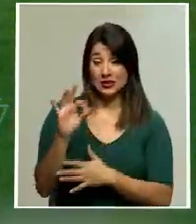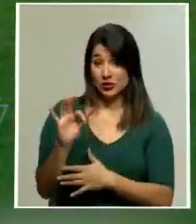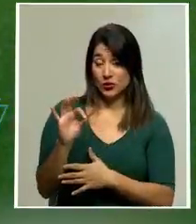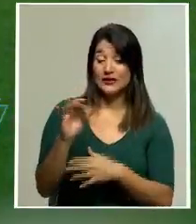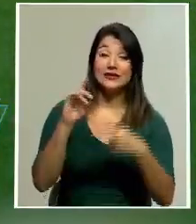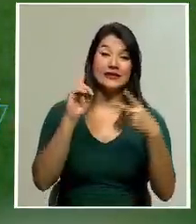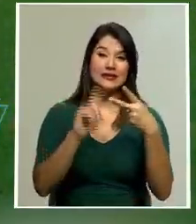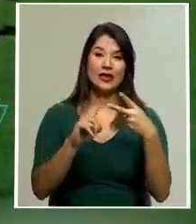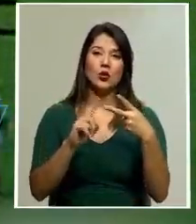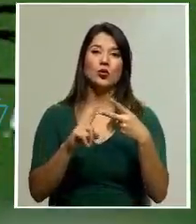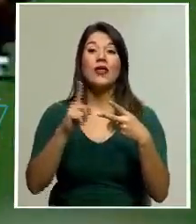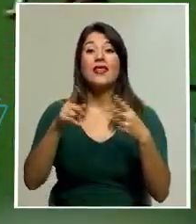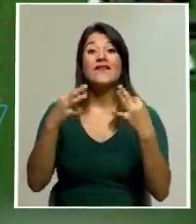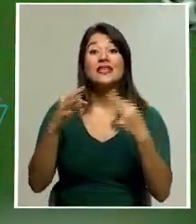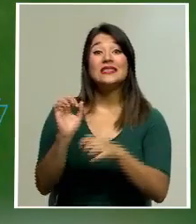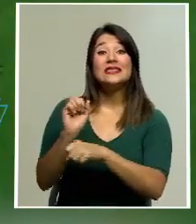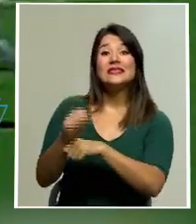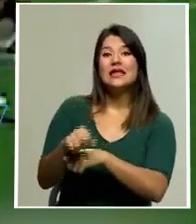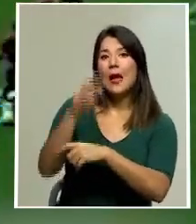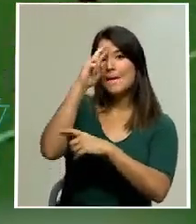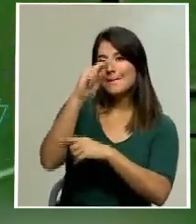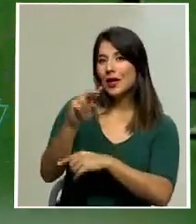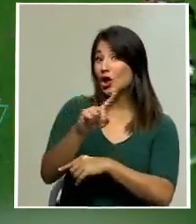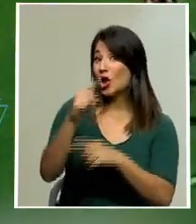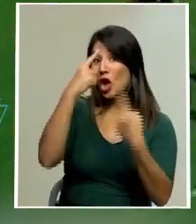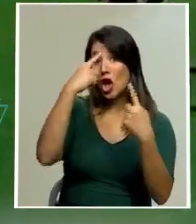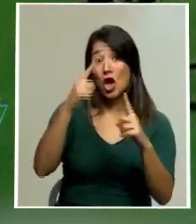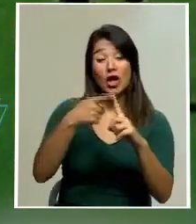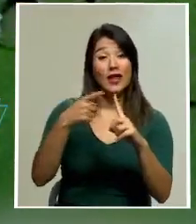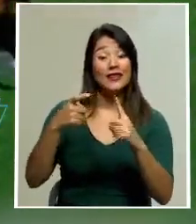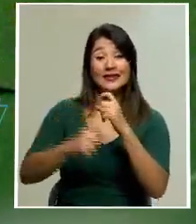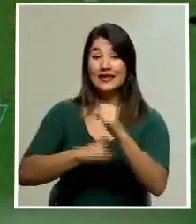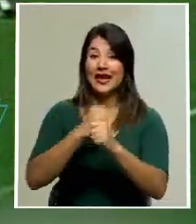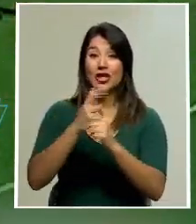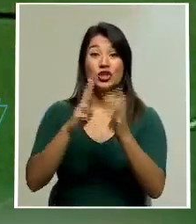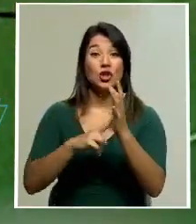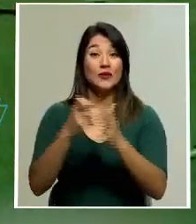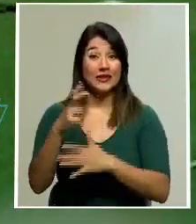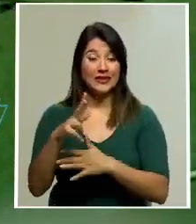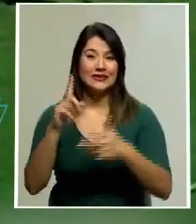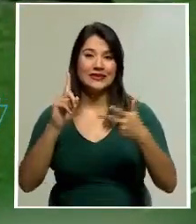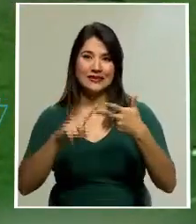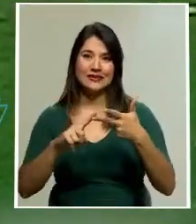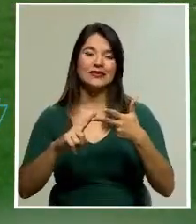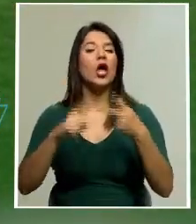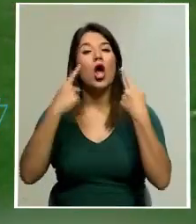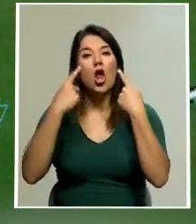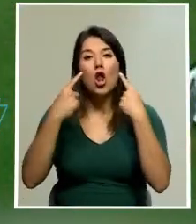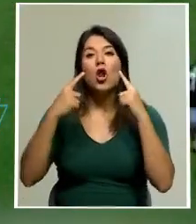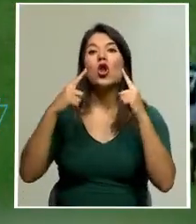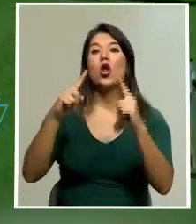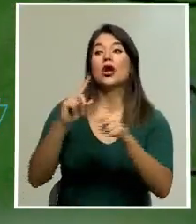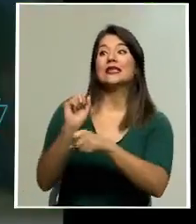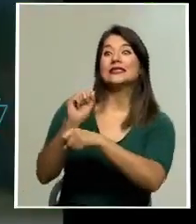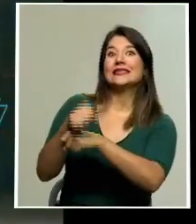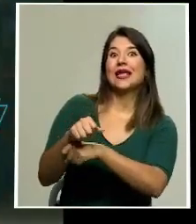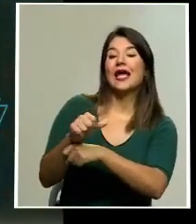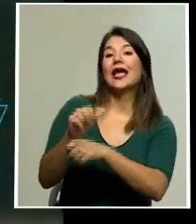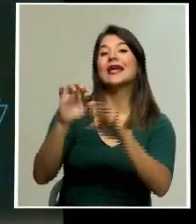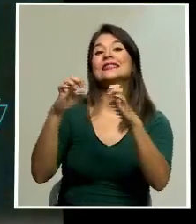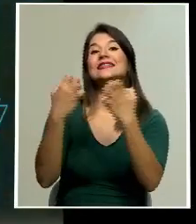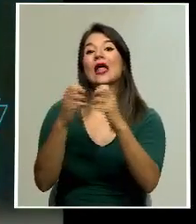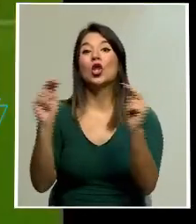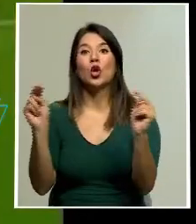2019. Lo segundo, tratar de derrotar a México como no lo hace desde el 2013. Y lo tercero es doblegar a los aztecas en sede neutral, lo cual nunca